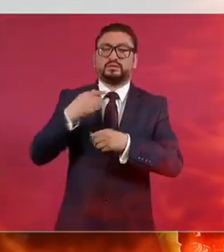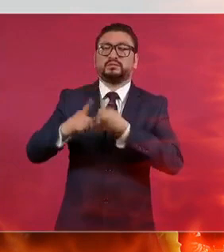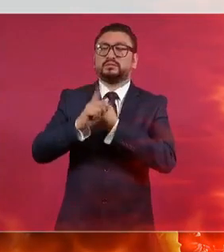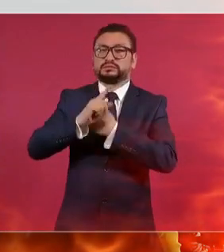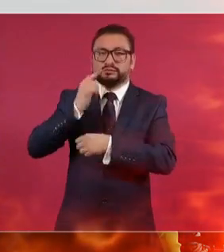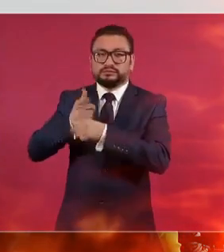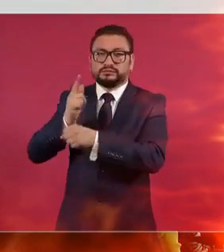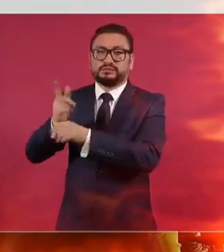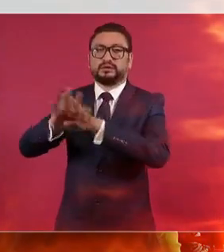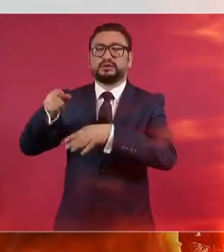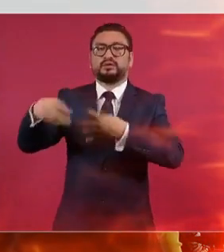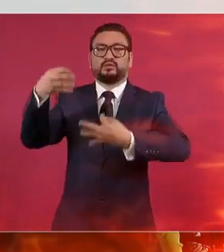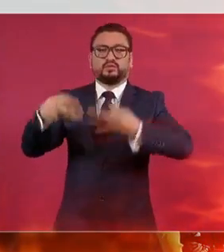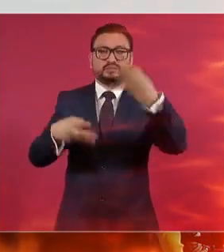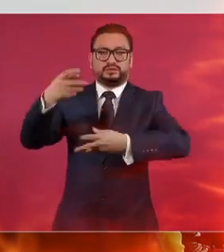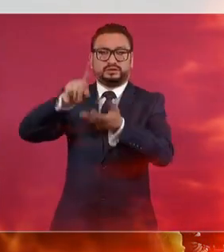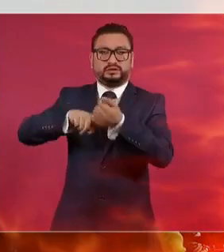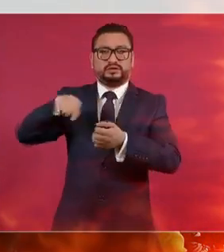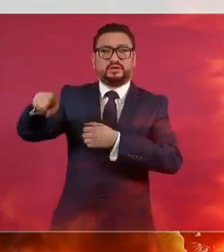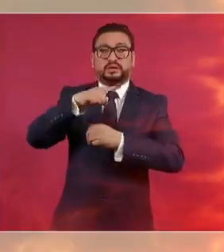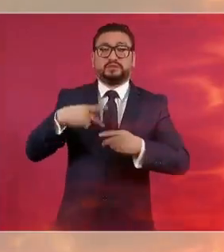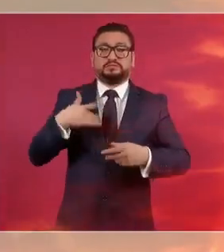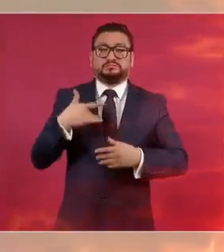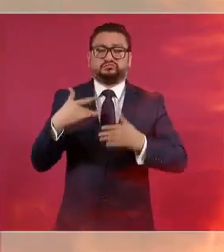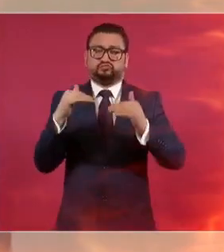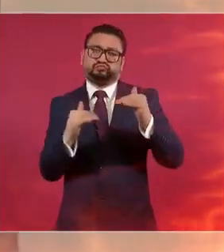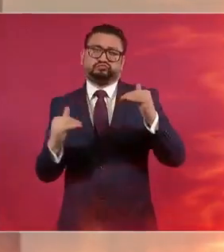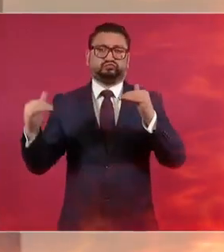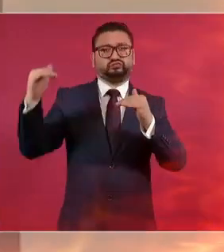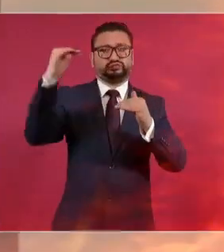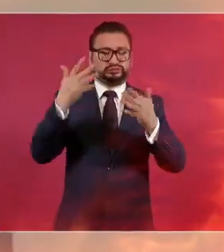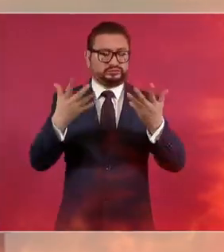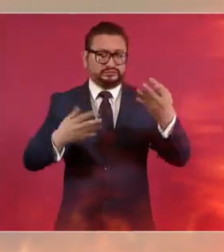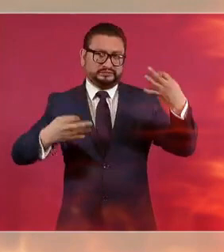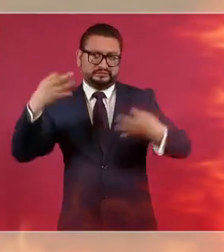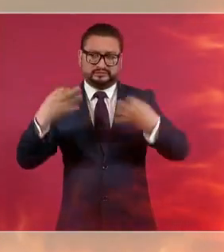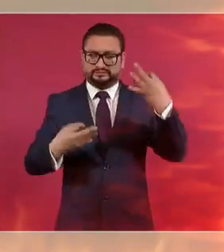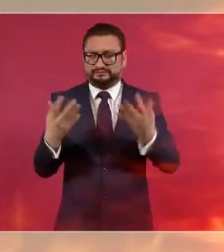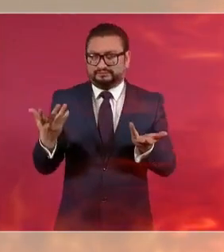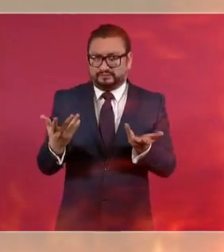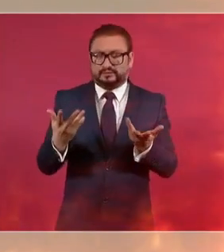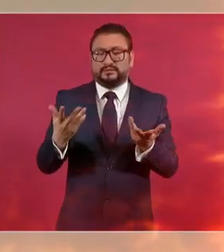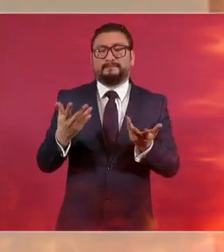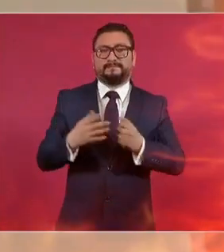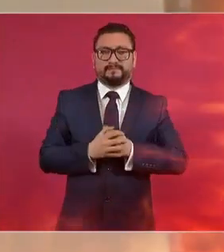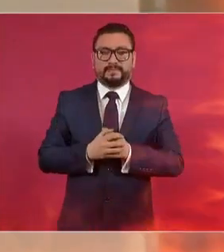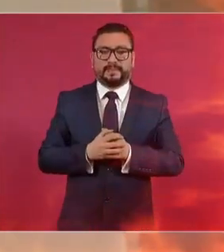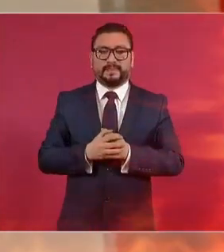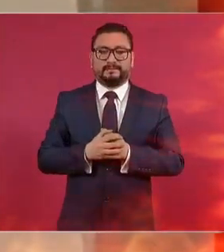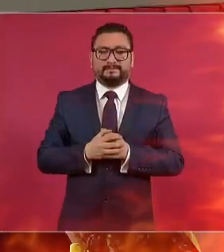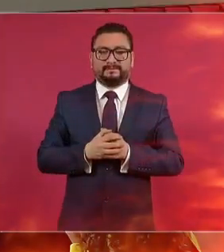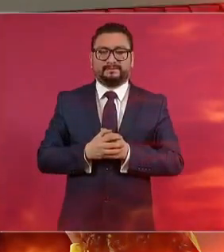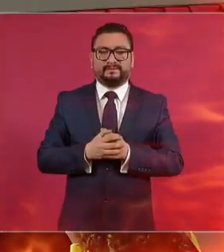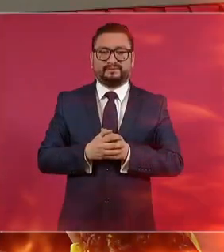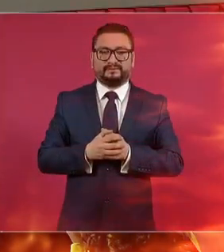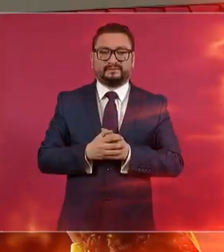público-privado, pero sí el uso de tiempos oficiales de radio y televisión, además de que los aspirantes sí podrán participar